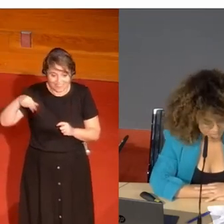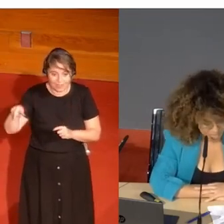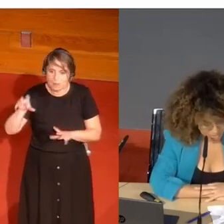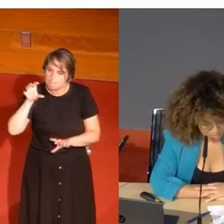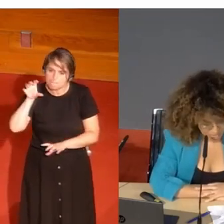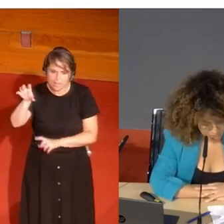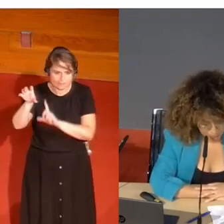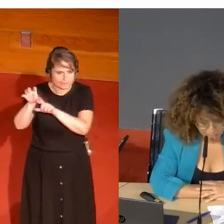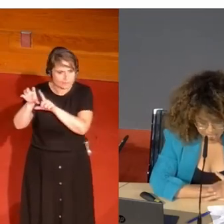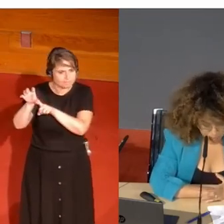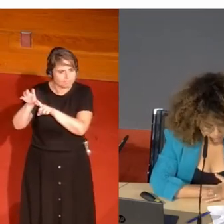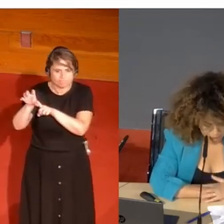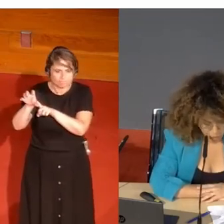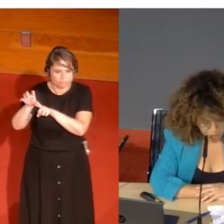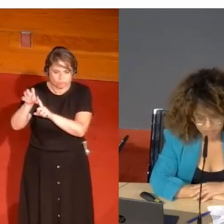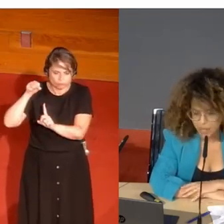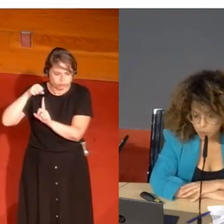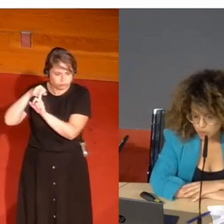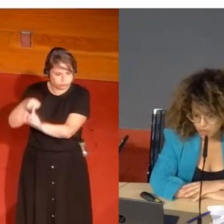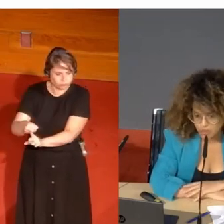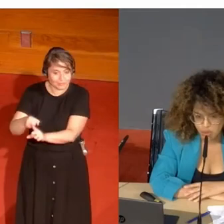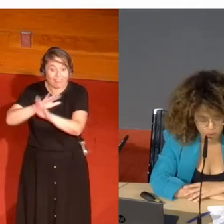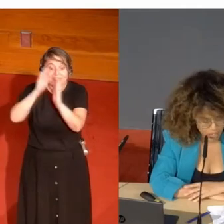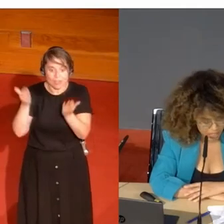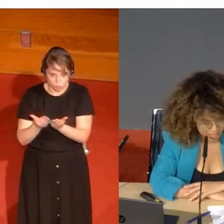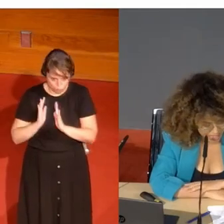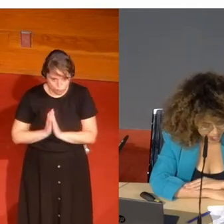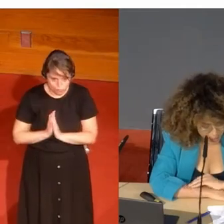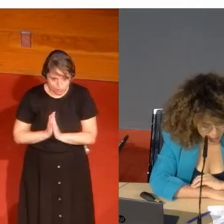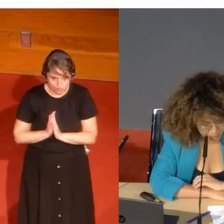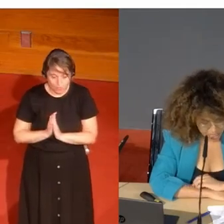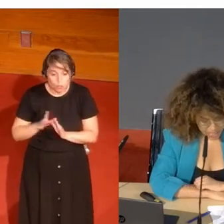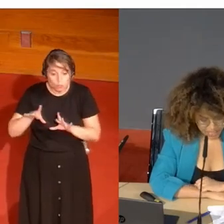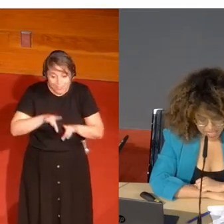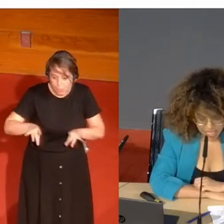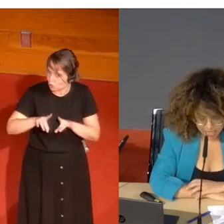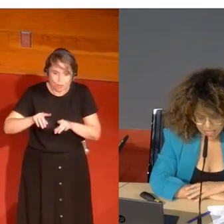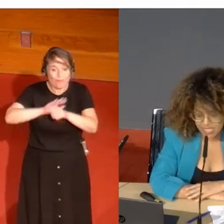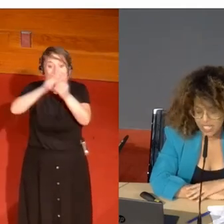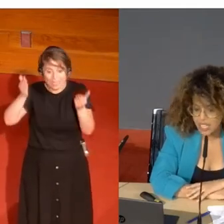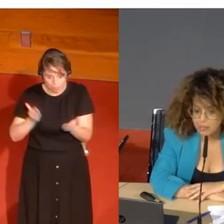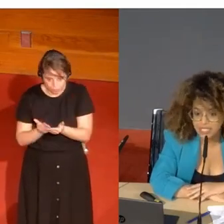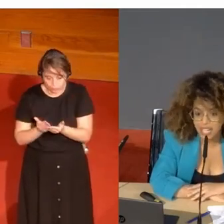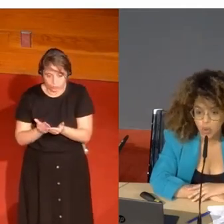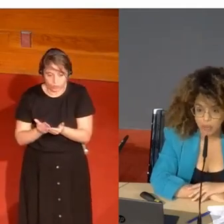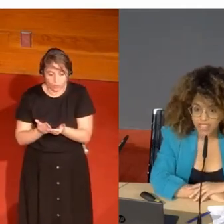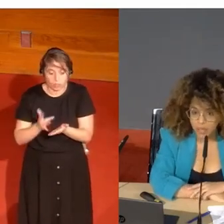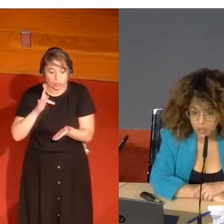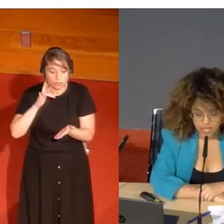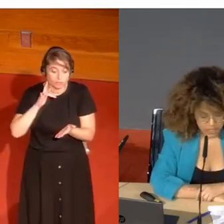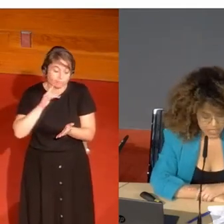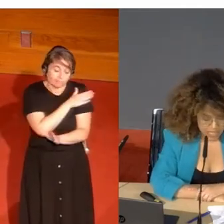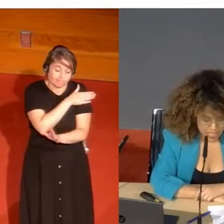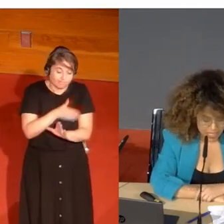de los países más represivos del mundo no solo de la región desde que desgraciadamente han